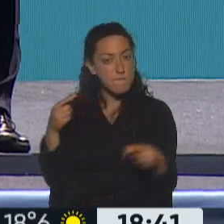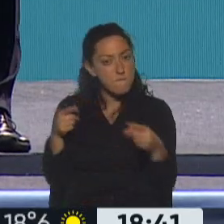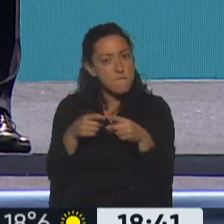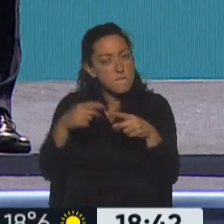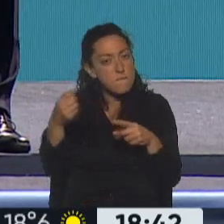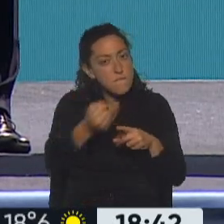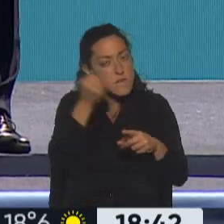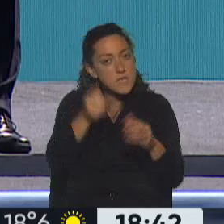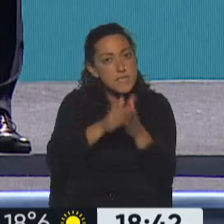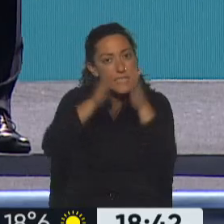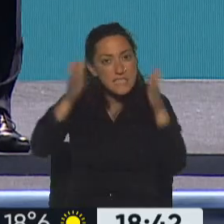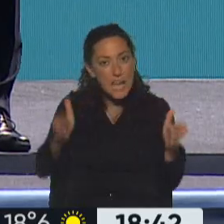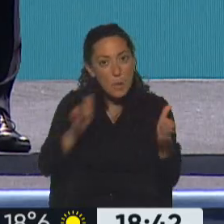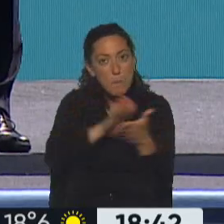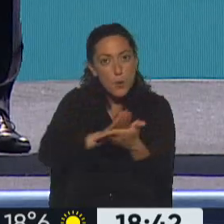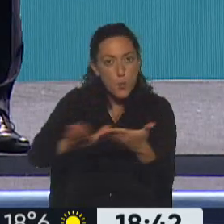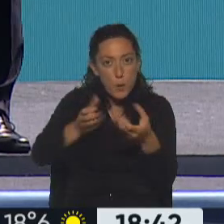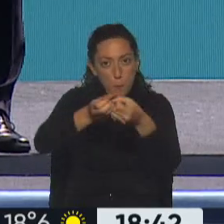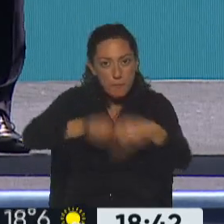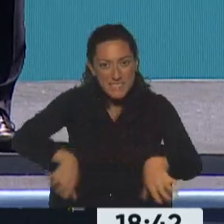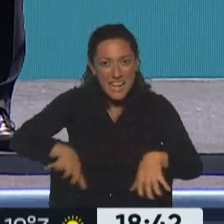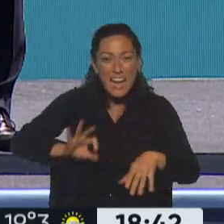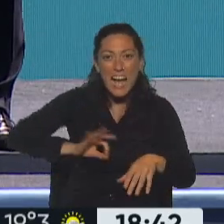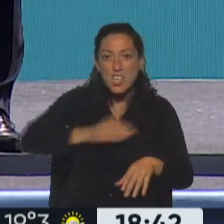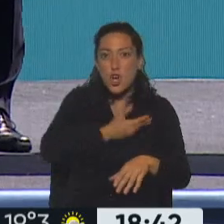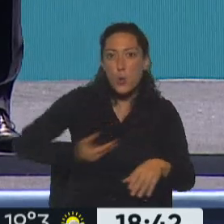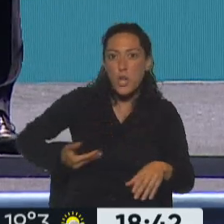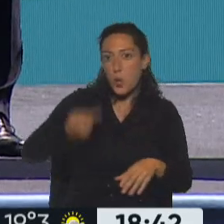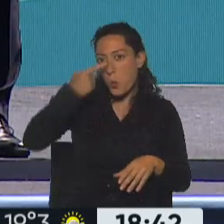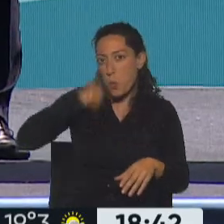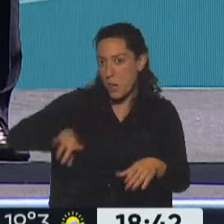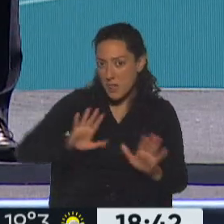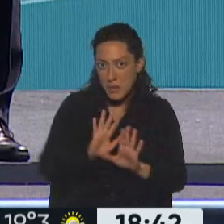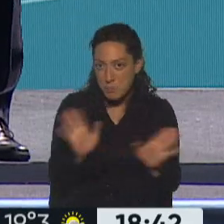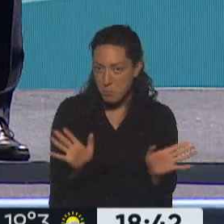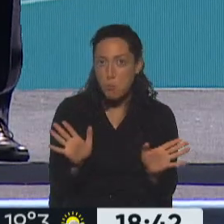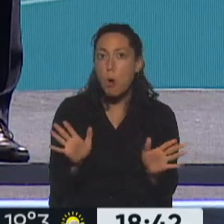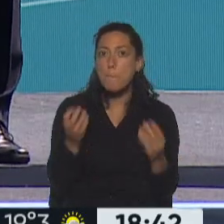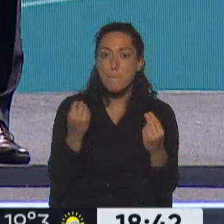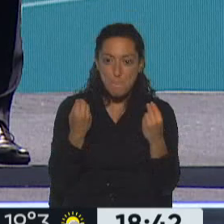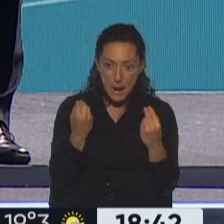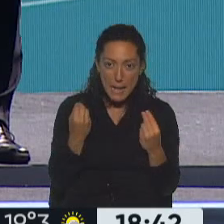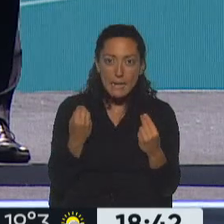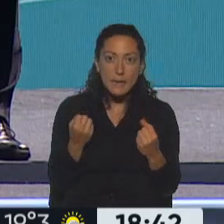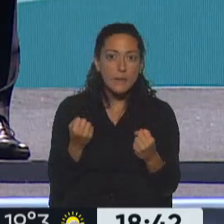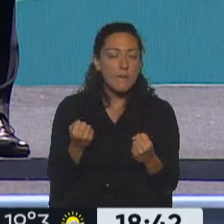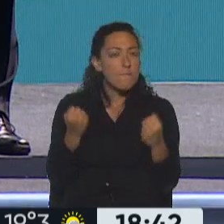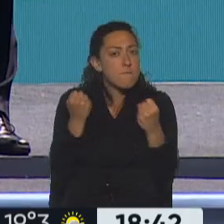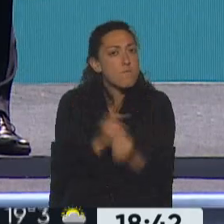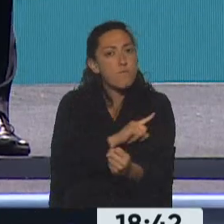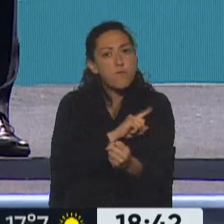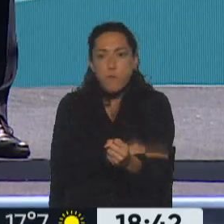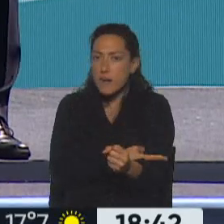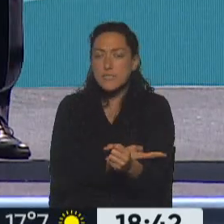etapa, el último año de este gobierno, de este ciclo de gobierno, para ponerle toda la fuerza que hace